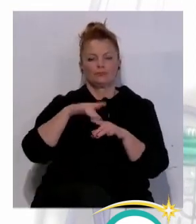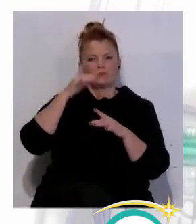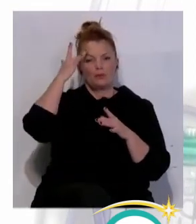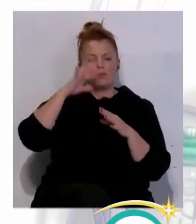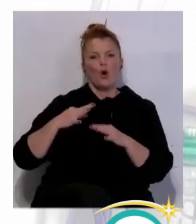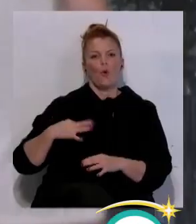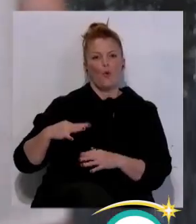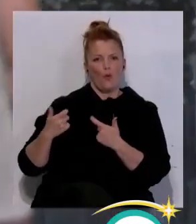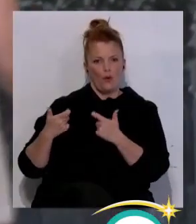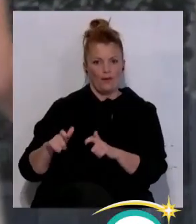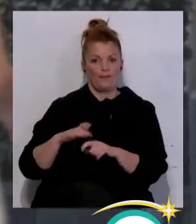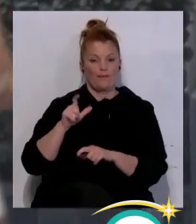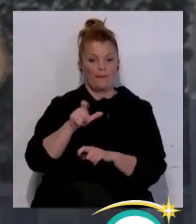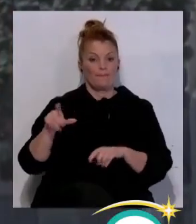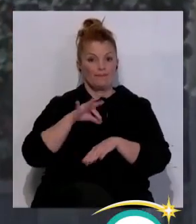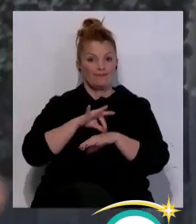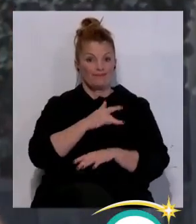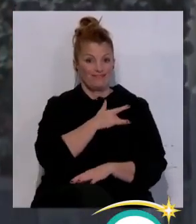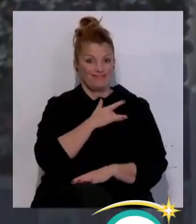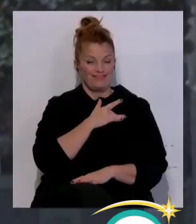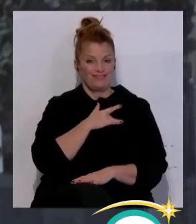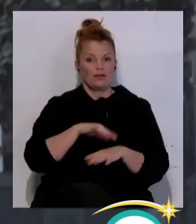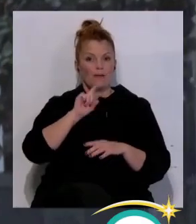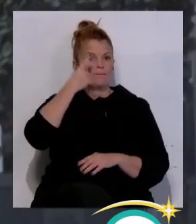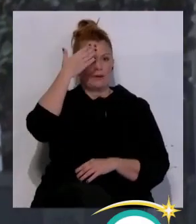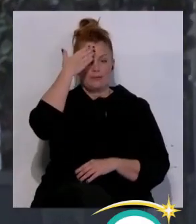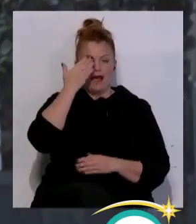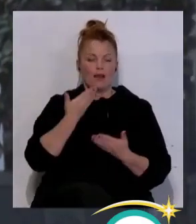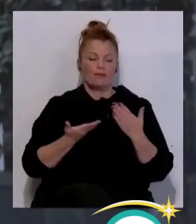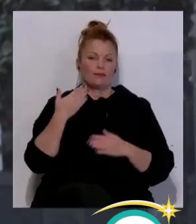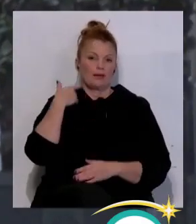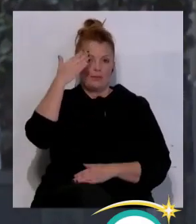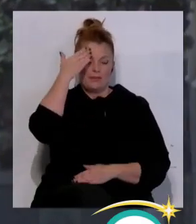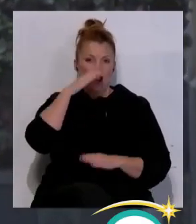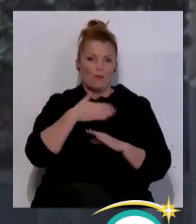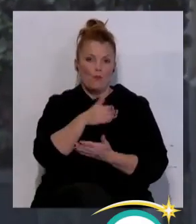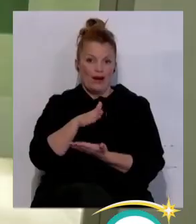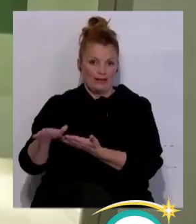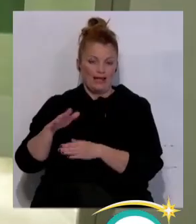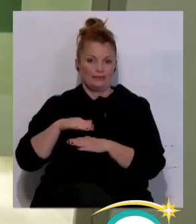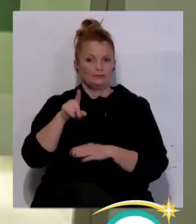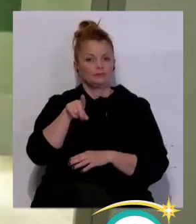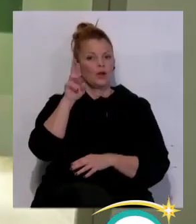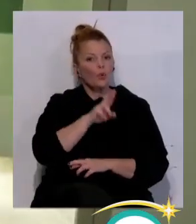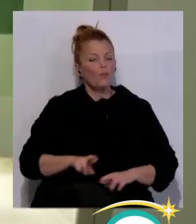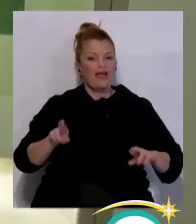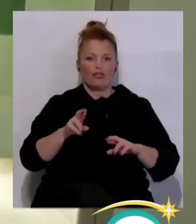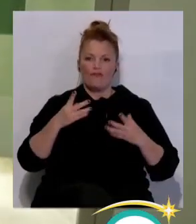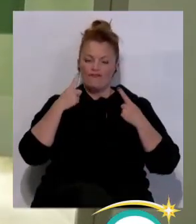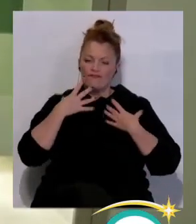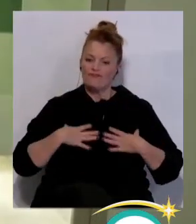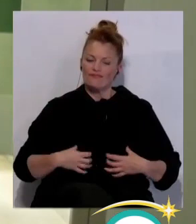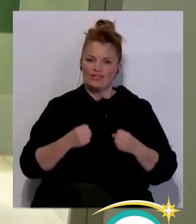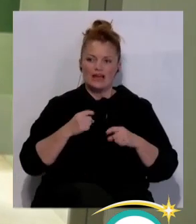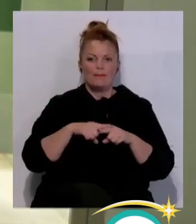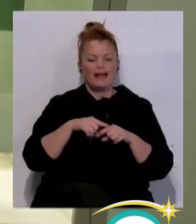Las patologías cardiovasculares son la principal causa de muerte en los países desarrollados. Esta recuperación física es fundamental para evitar un